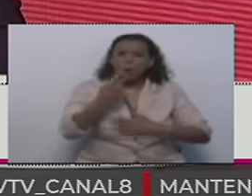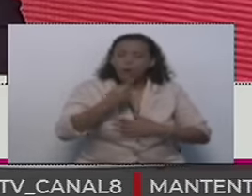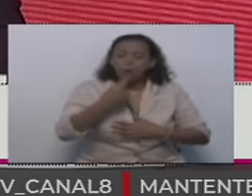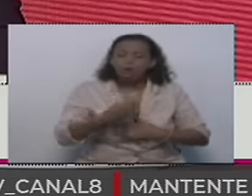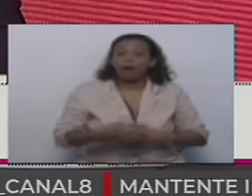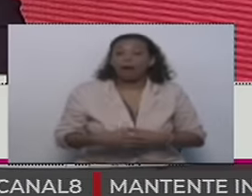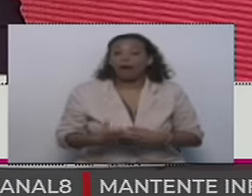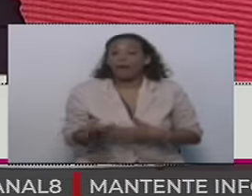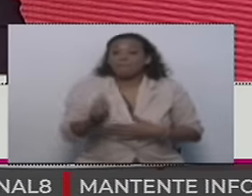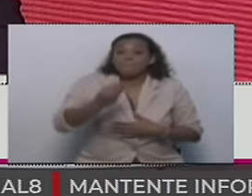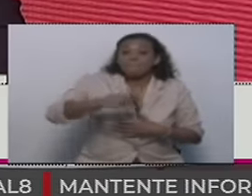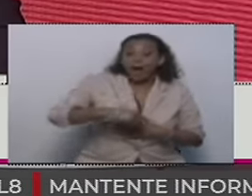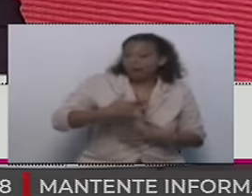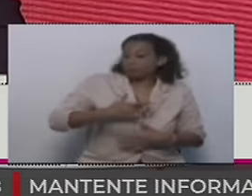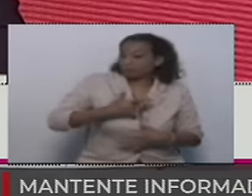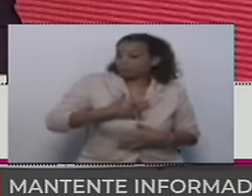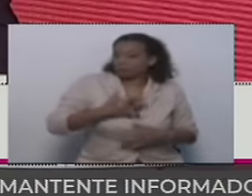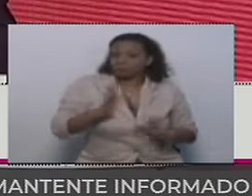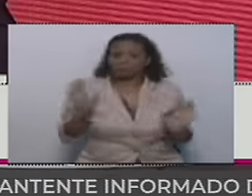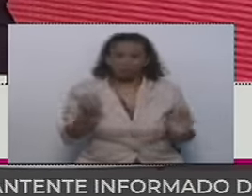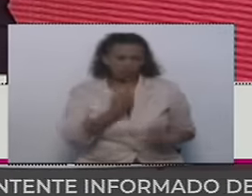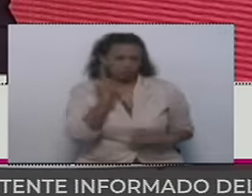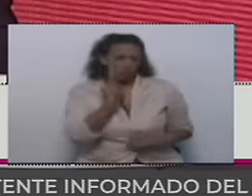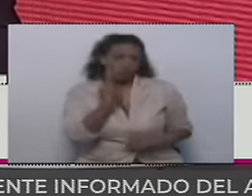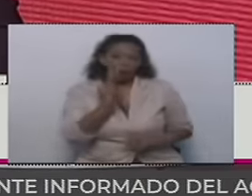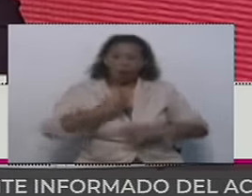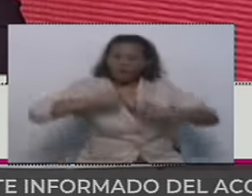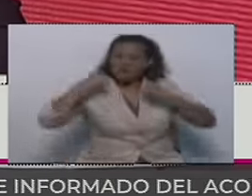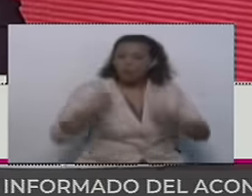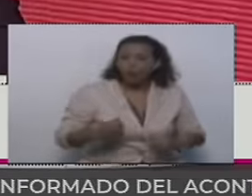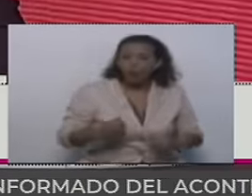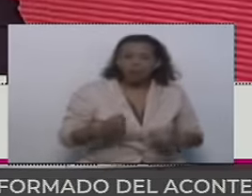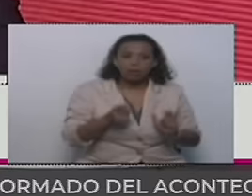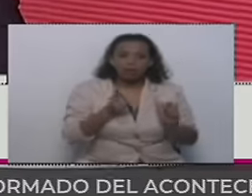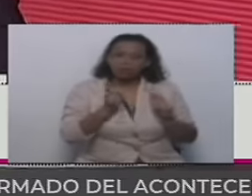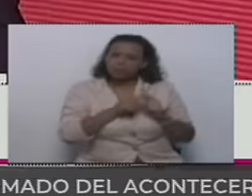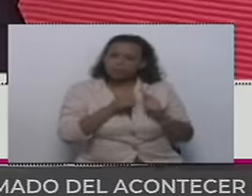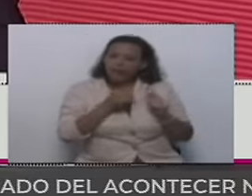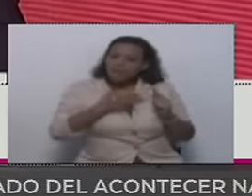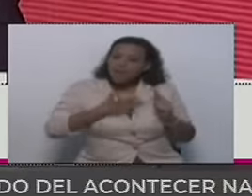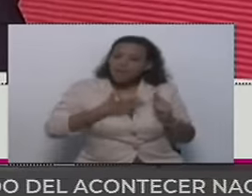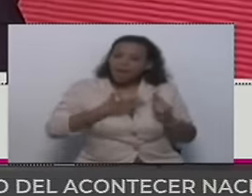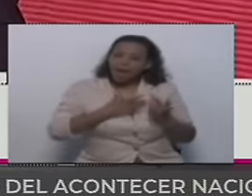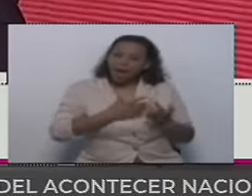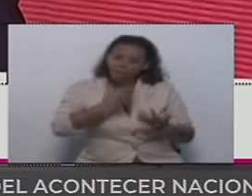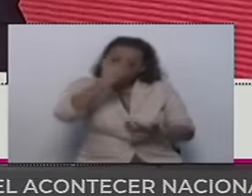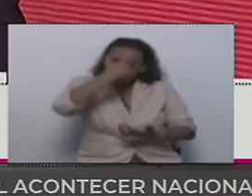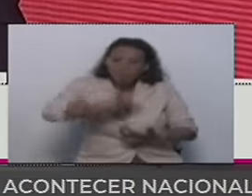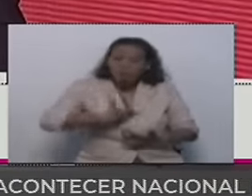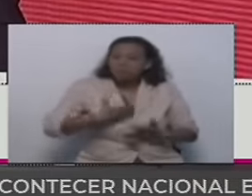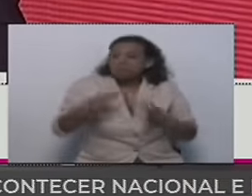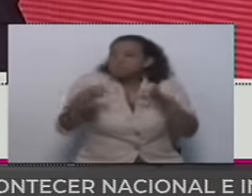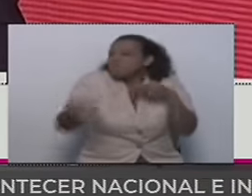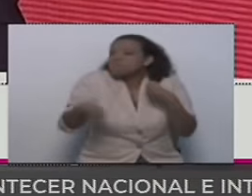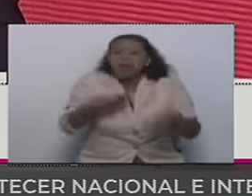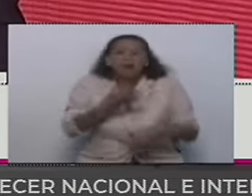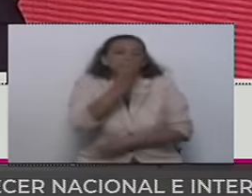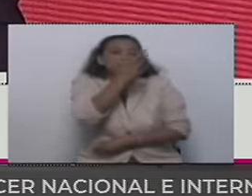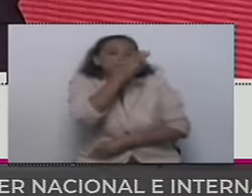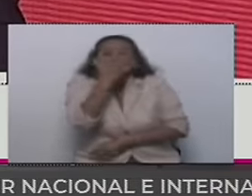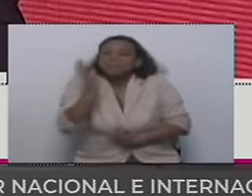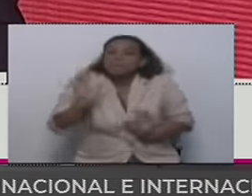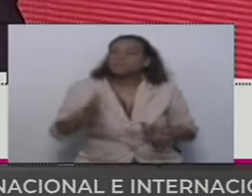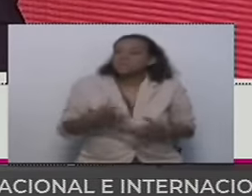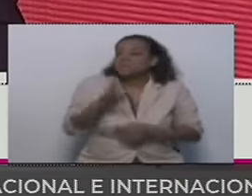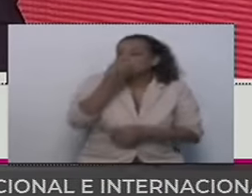además con un sentido, no solo de rebeldía, con un sentido del humor contagiante que le